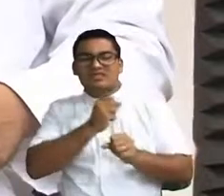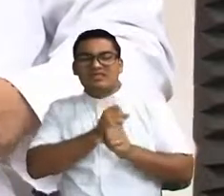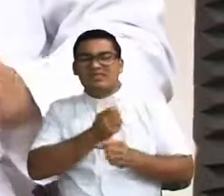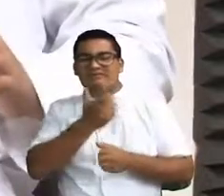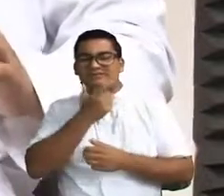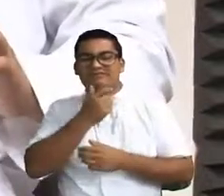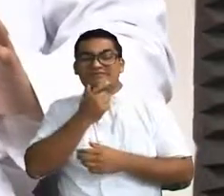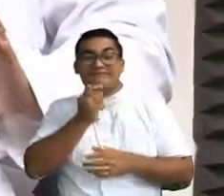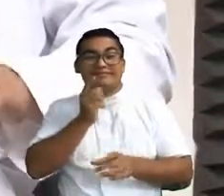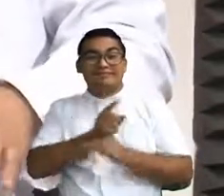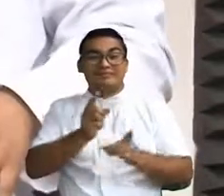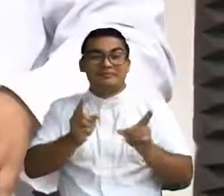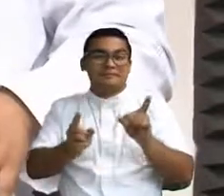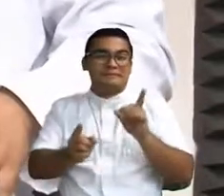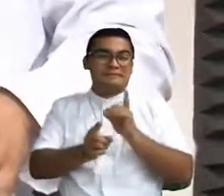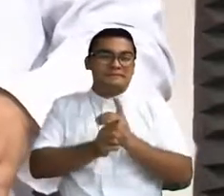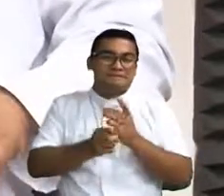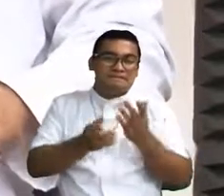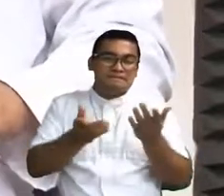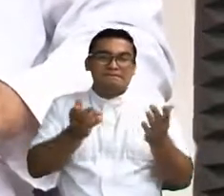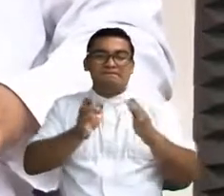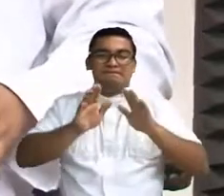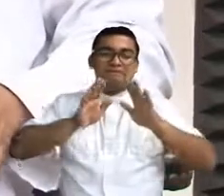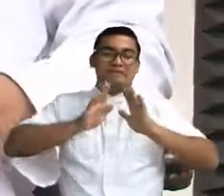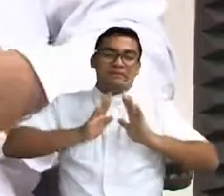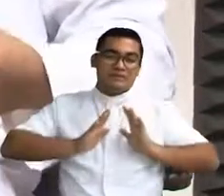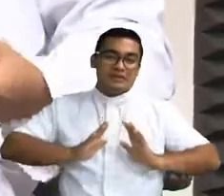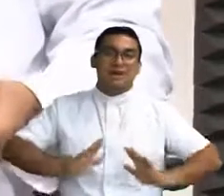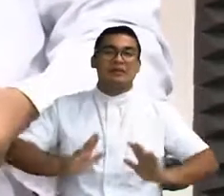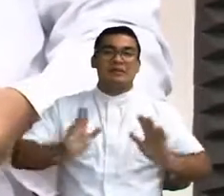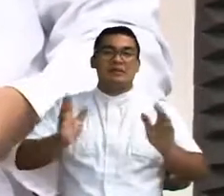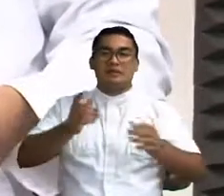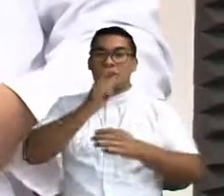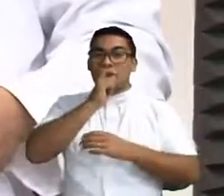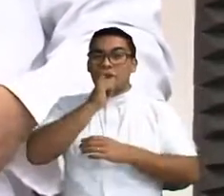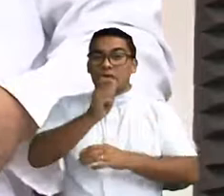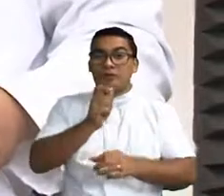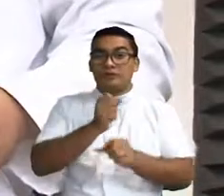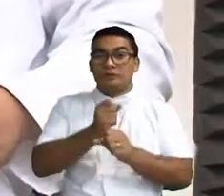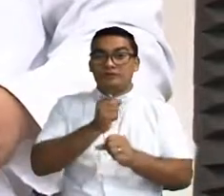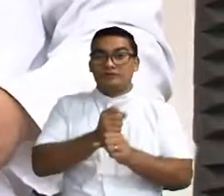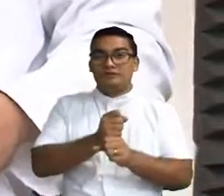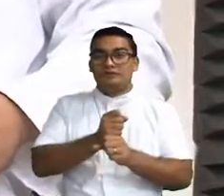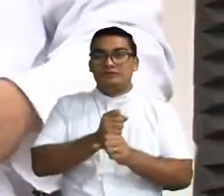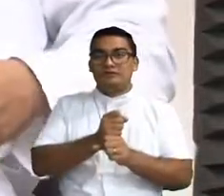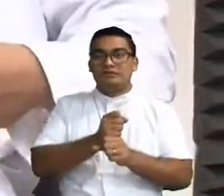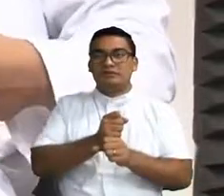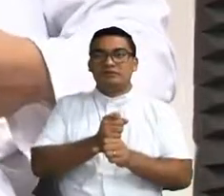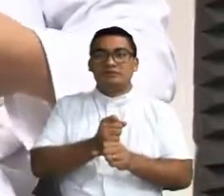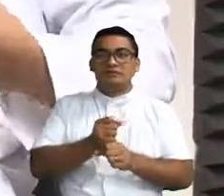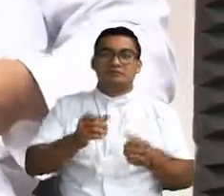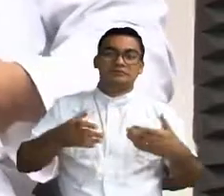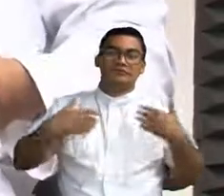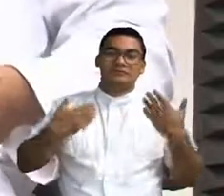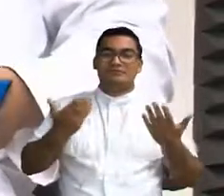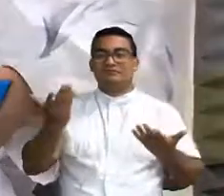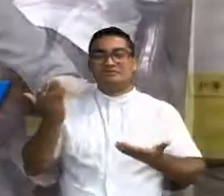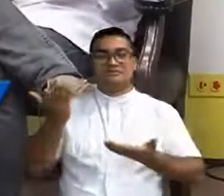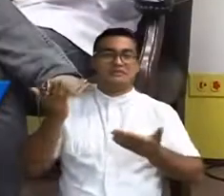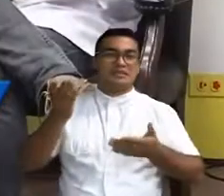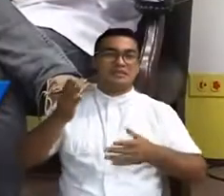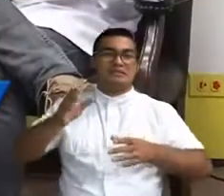bastante muy tranquilo, algo que nos guste desarrollar, llegar a menos, tener una facilidad